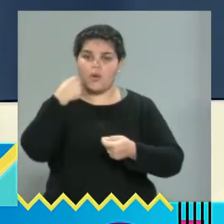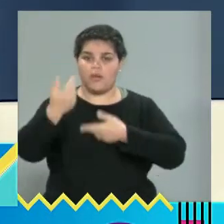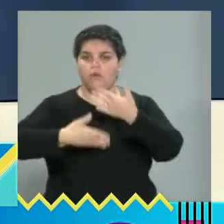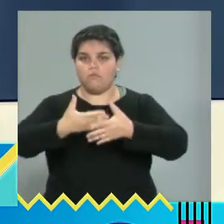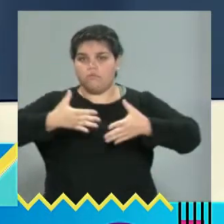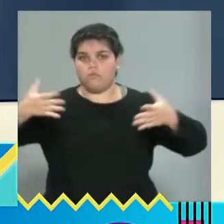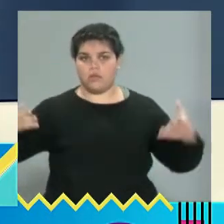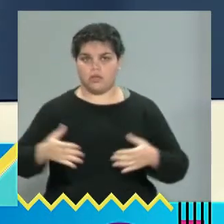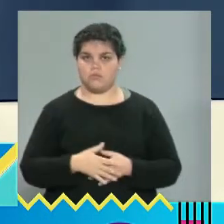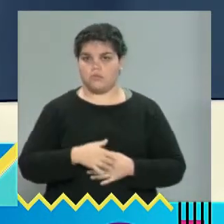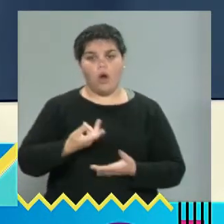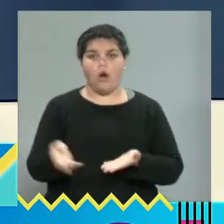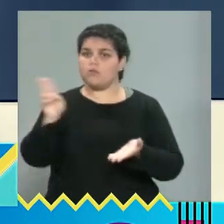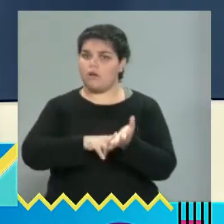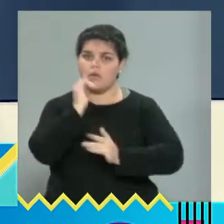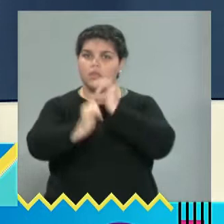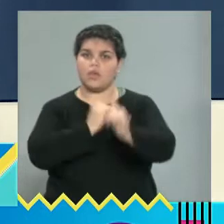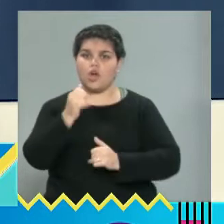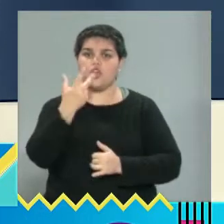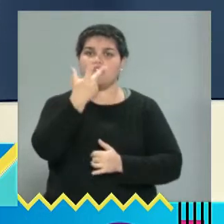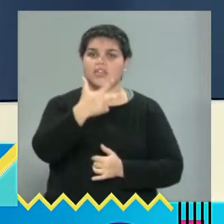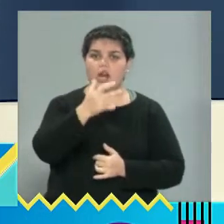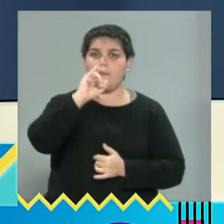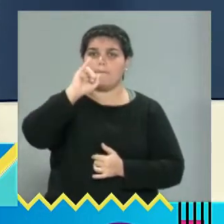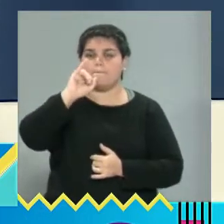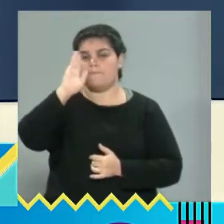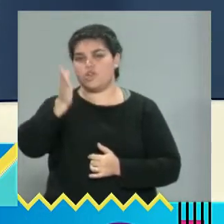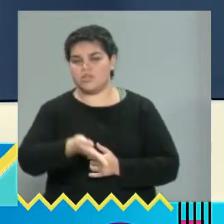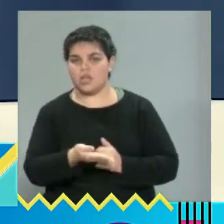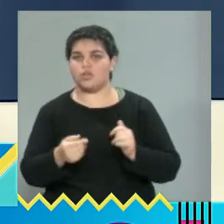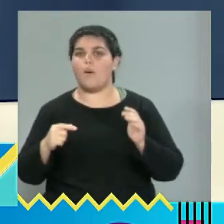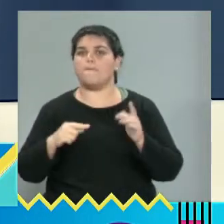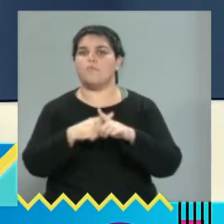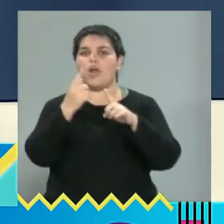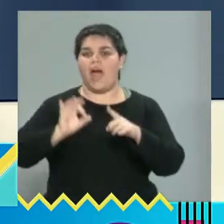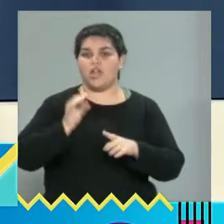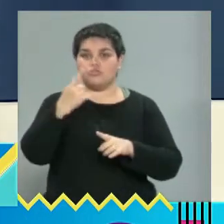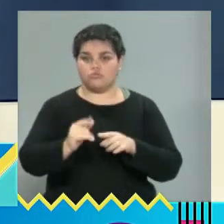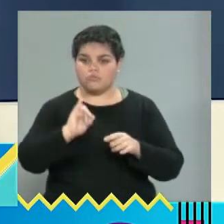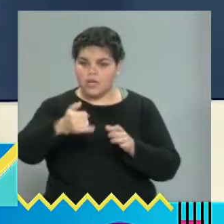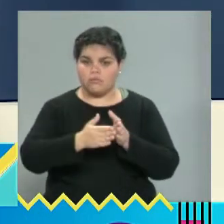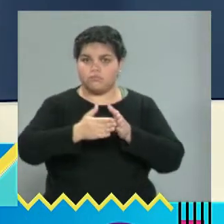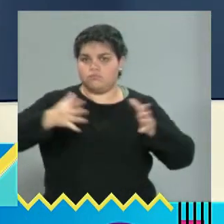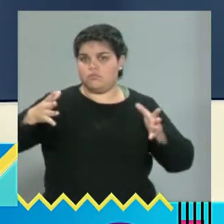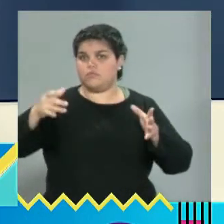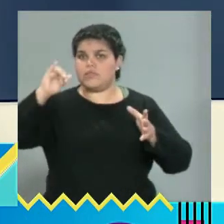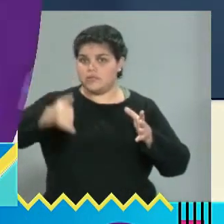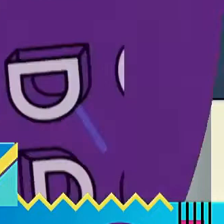la economía estaba creciendo al 3% anual. No es, las tasas chinas de Néstor, pero tampoco